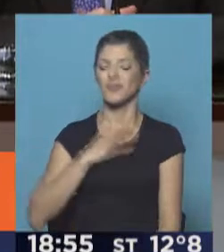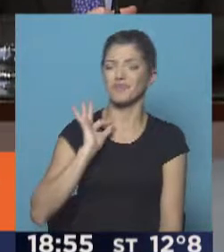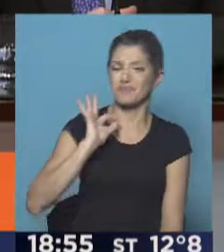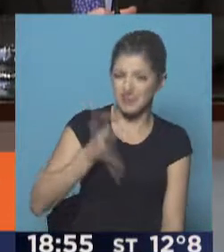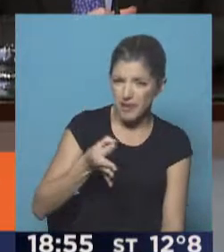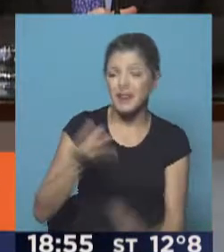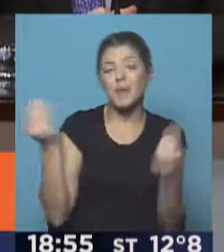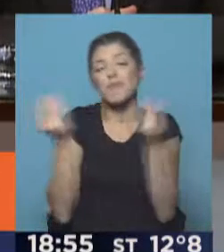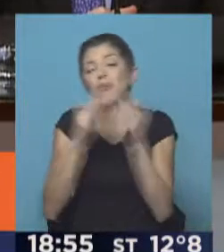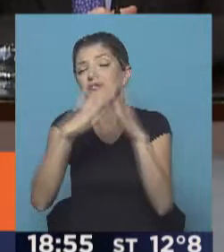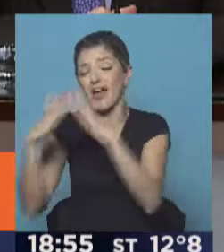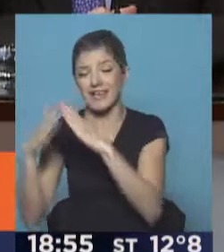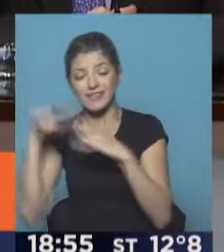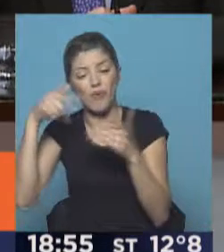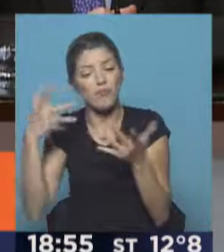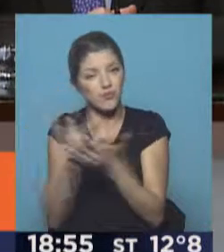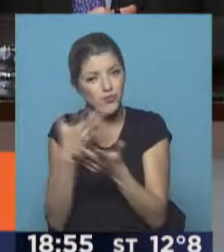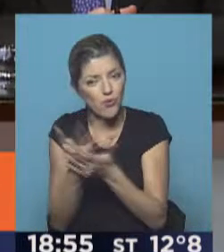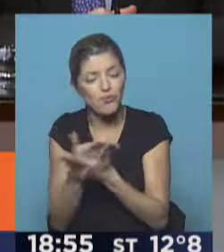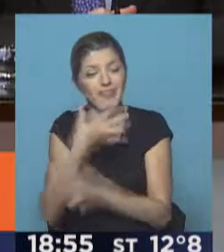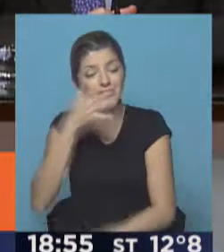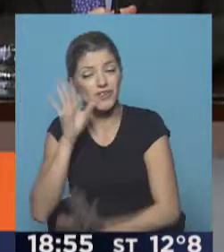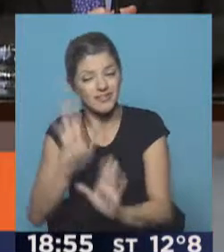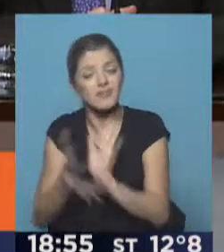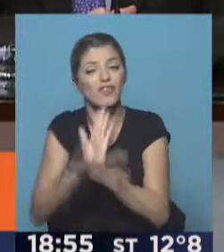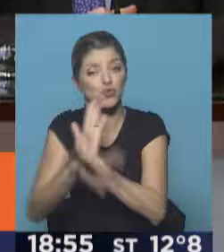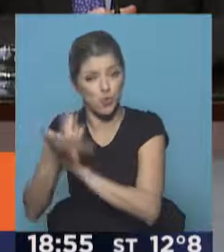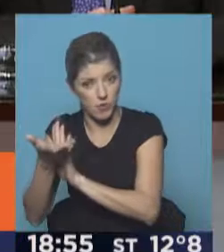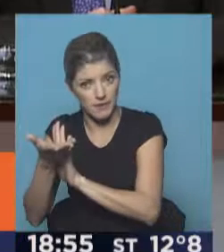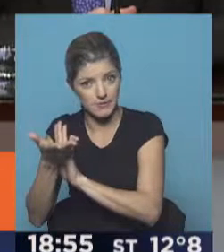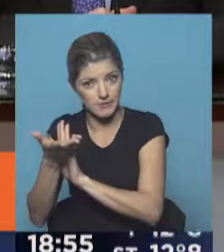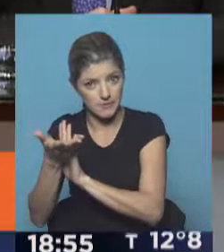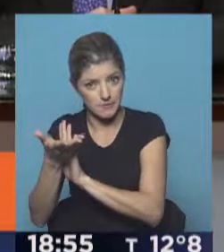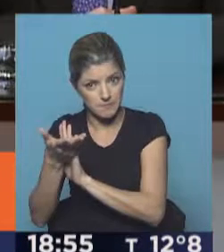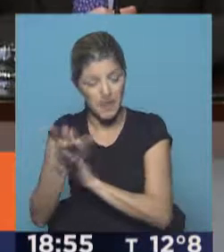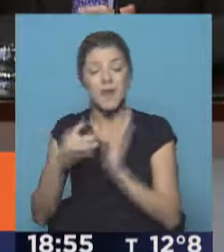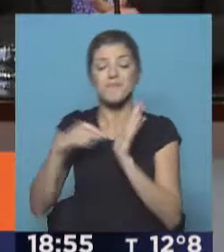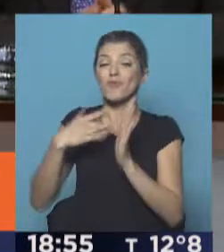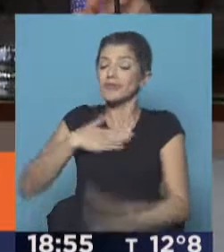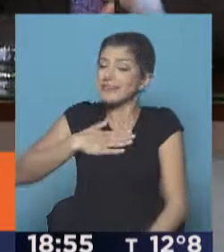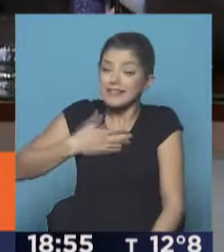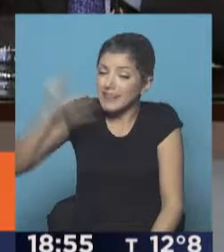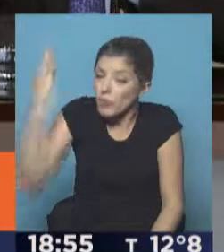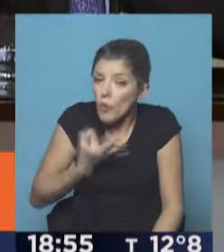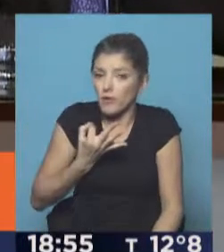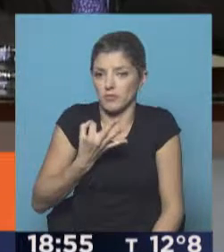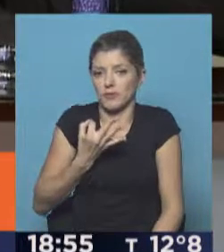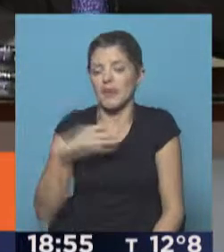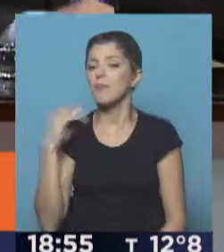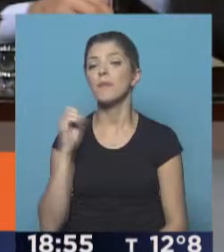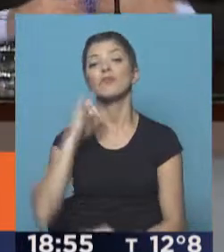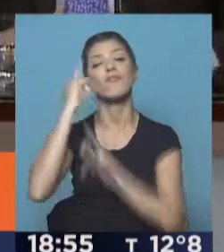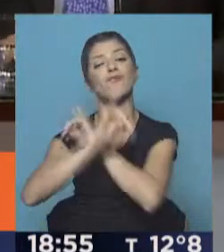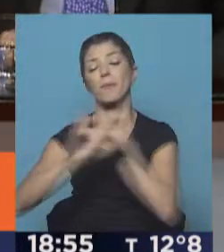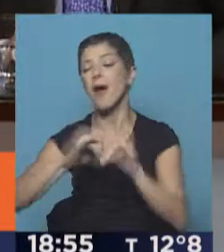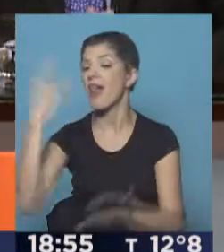sobre muchos hogares argentinos con estas medidas, pero convencidos desde dejar clara la verdad de